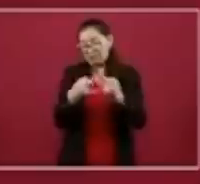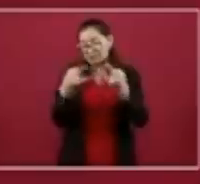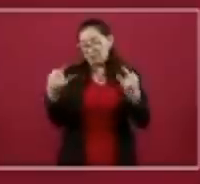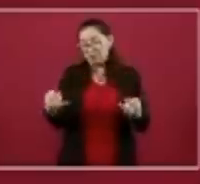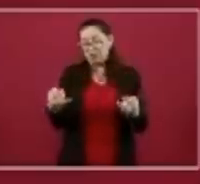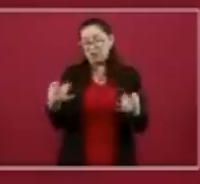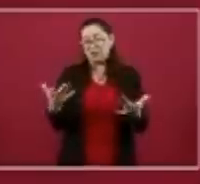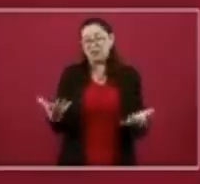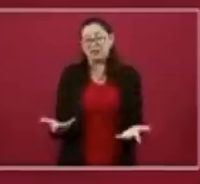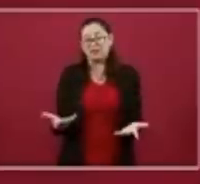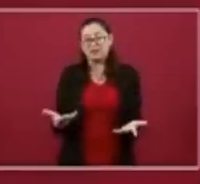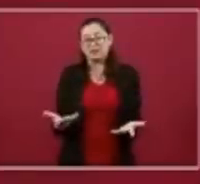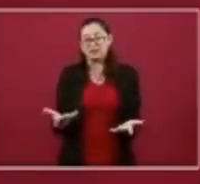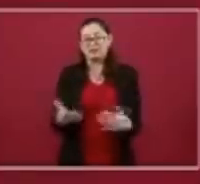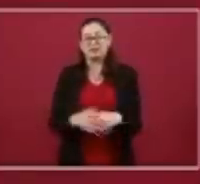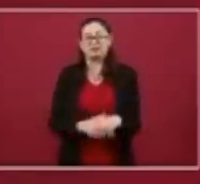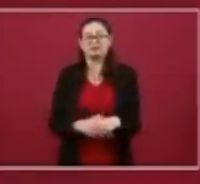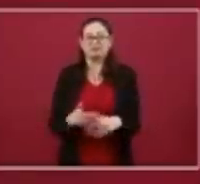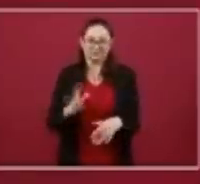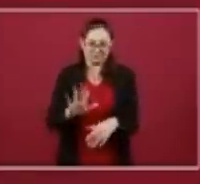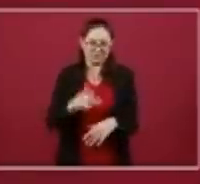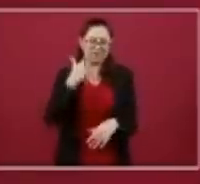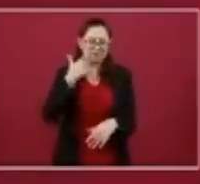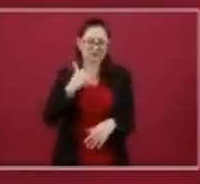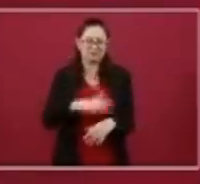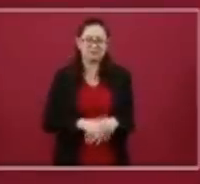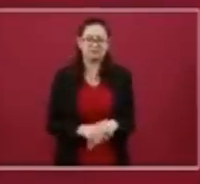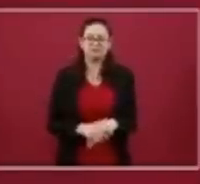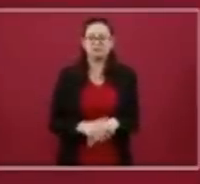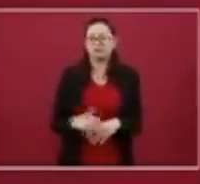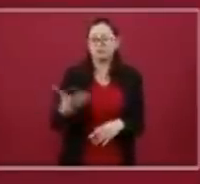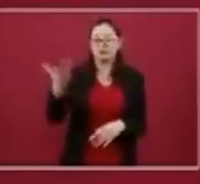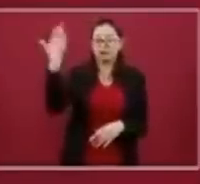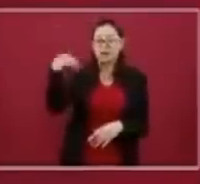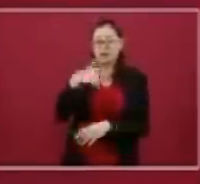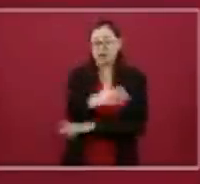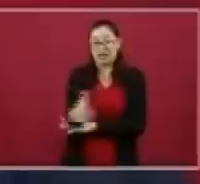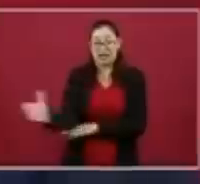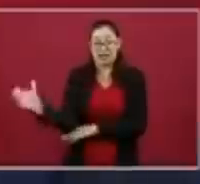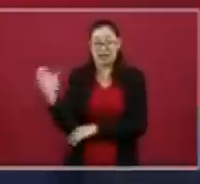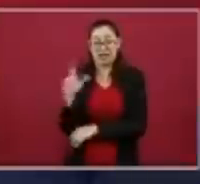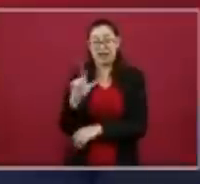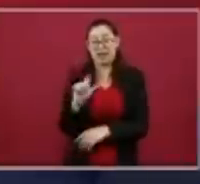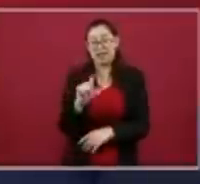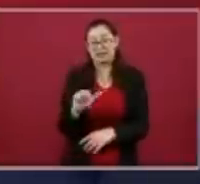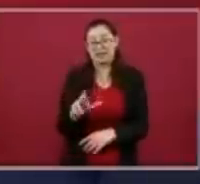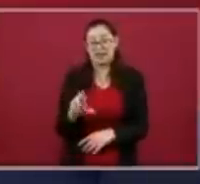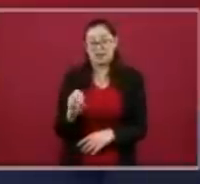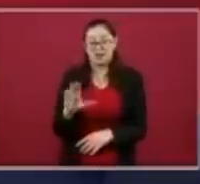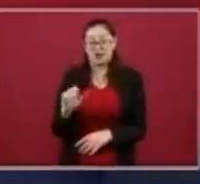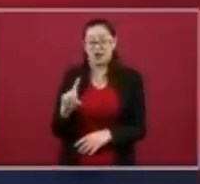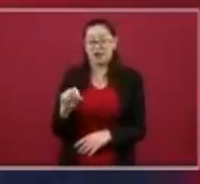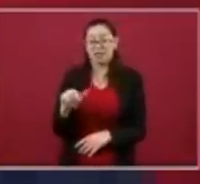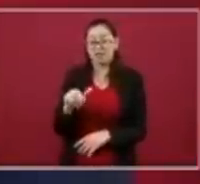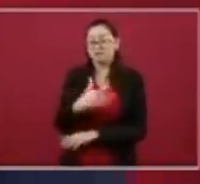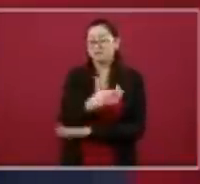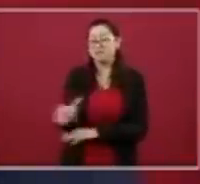el general Cárdenas le entregó a los campesinos 18 millones de hectáreas